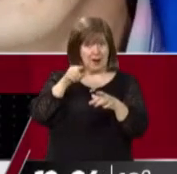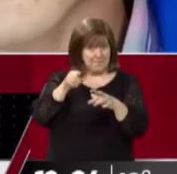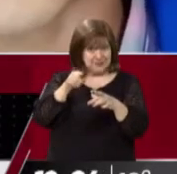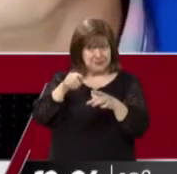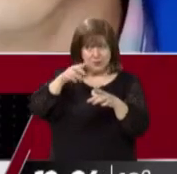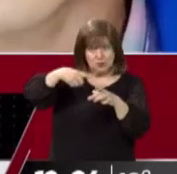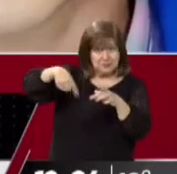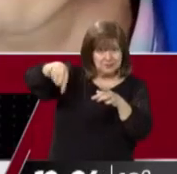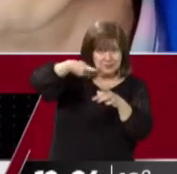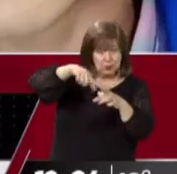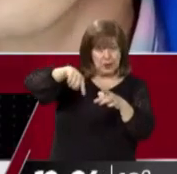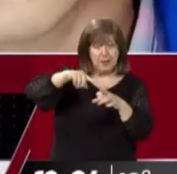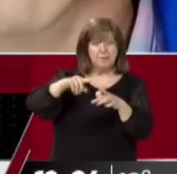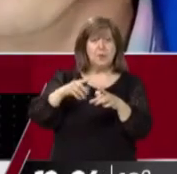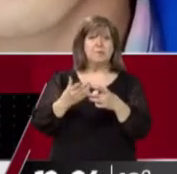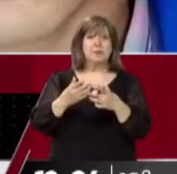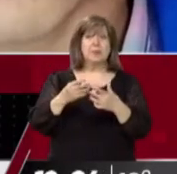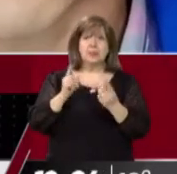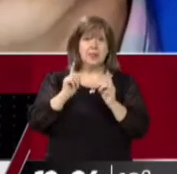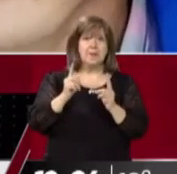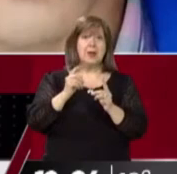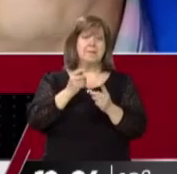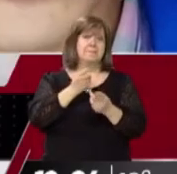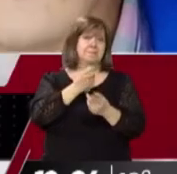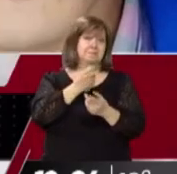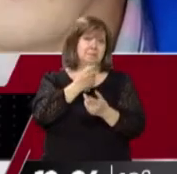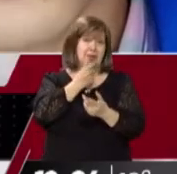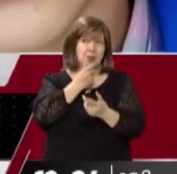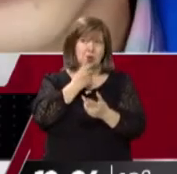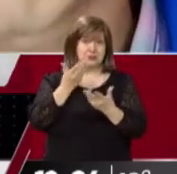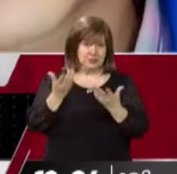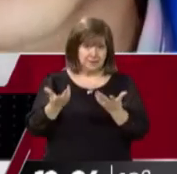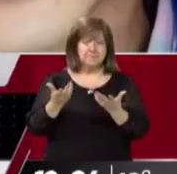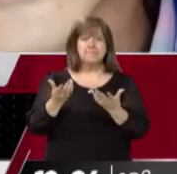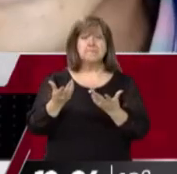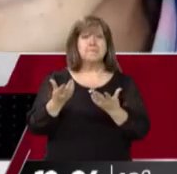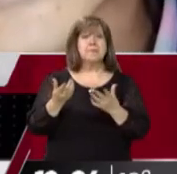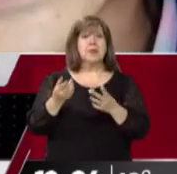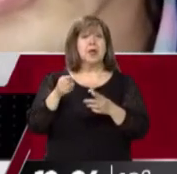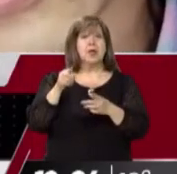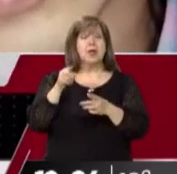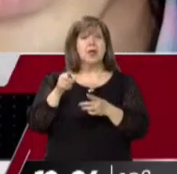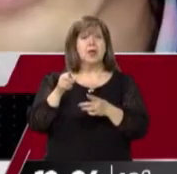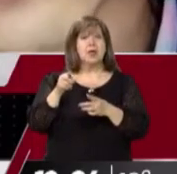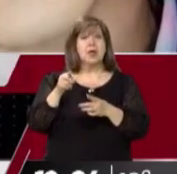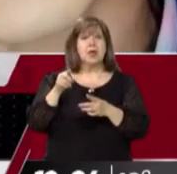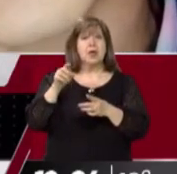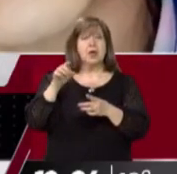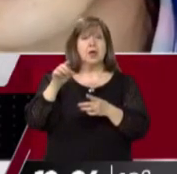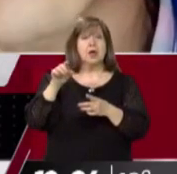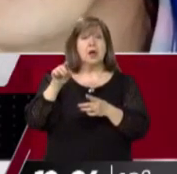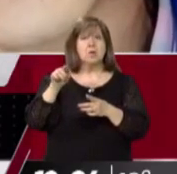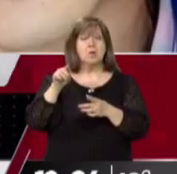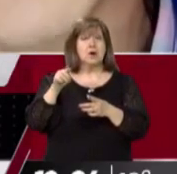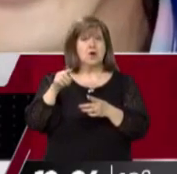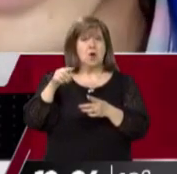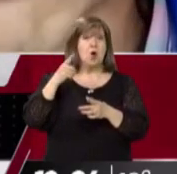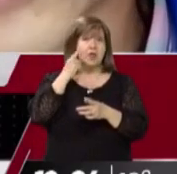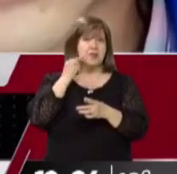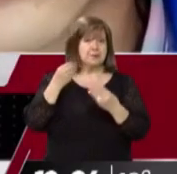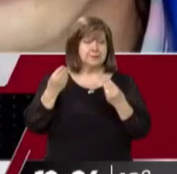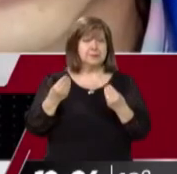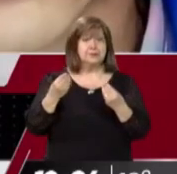últimos tiempos, aquí en lo que sería la provincia de Mendoza, uno de los destinos más elegidos. Bueno, en este caso, la jornada trágica, la verdad que